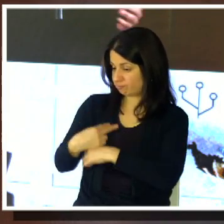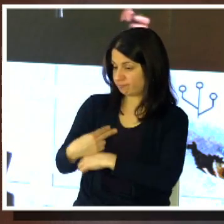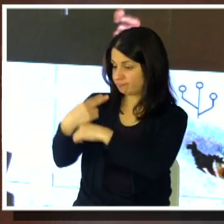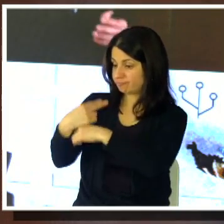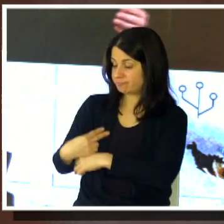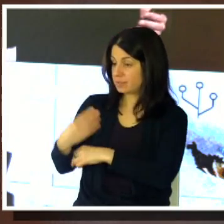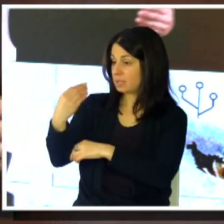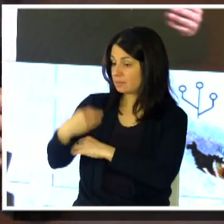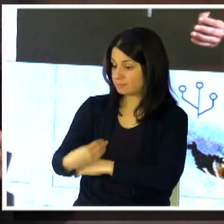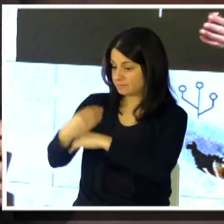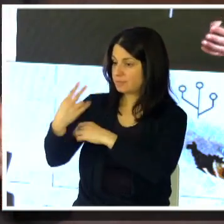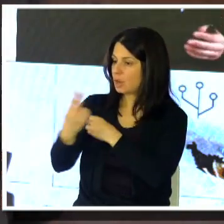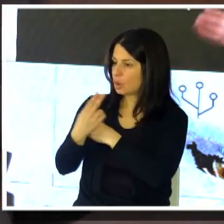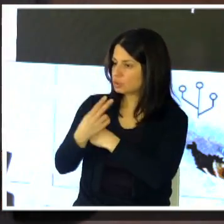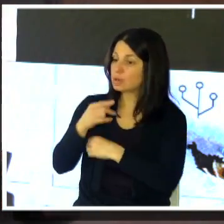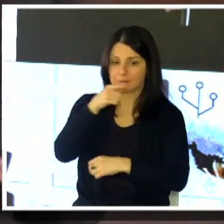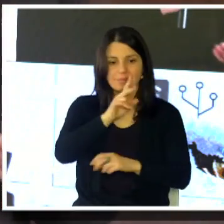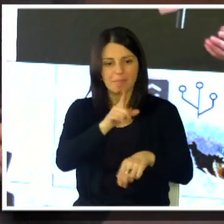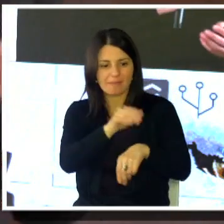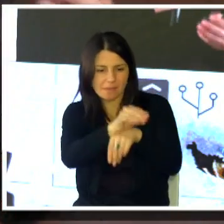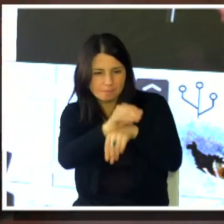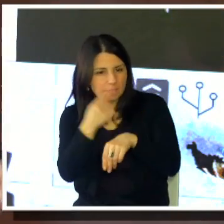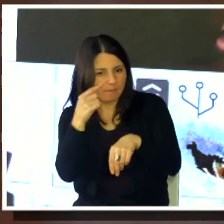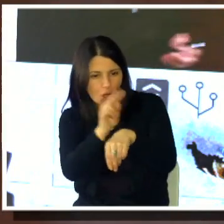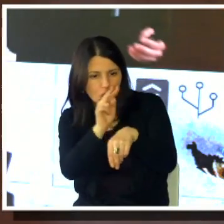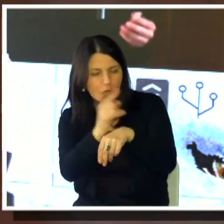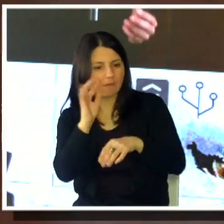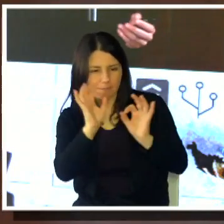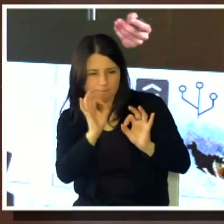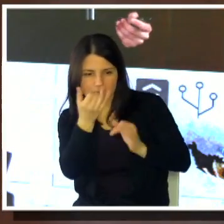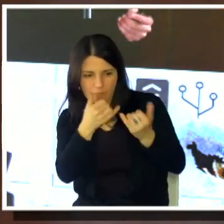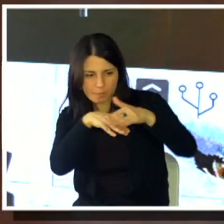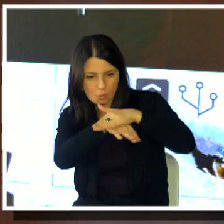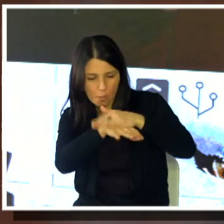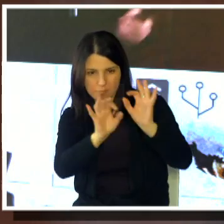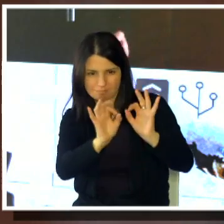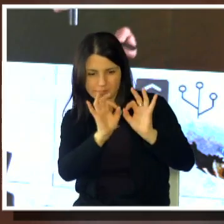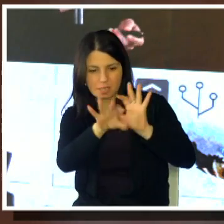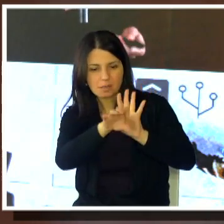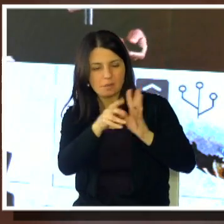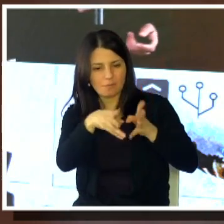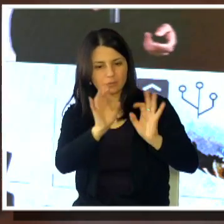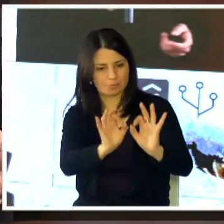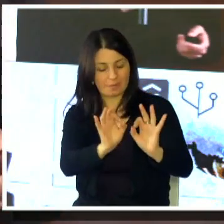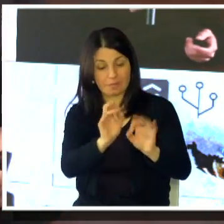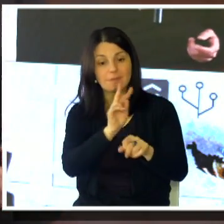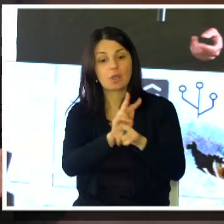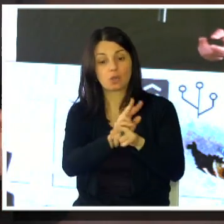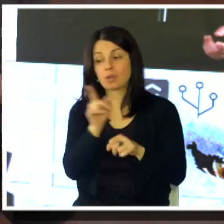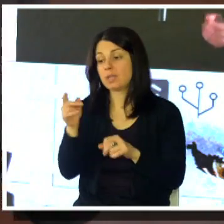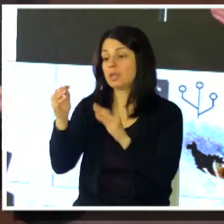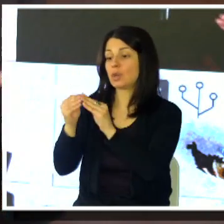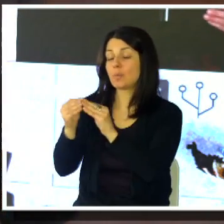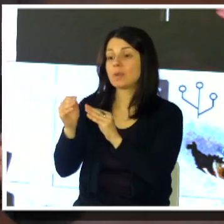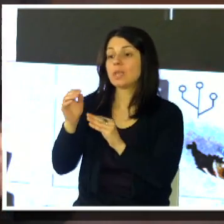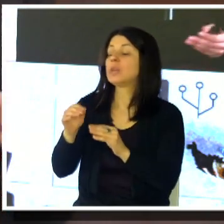estos diferentes sensores hay que chequearlo, a ver si están llegando bien, si está guardando bien la información. Para eso los compañeros de IoT son los que se encargan